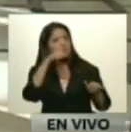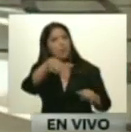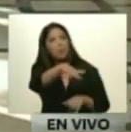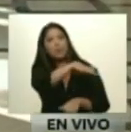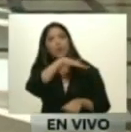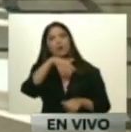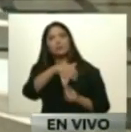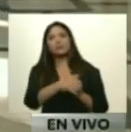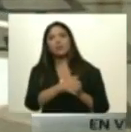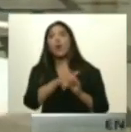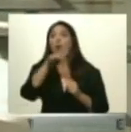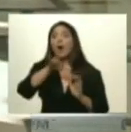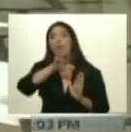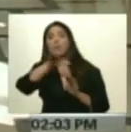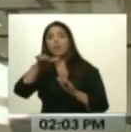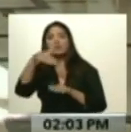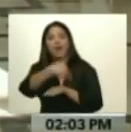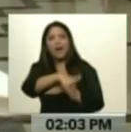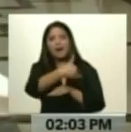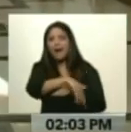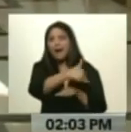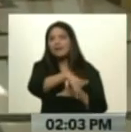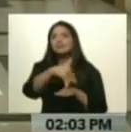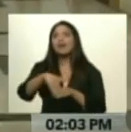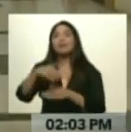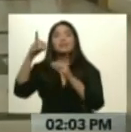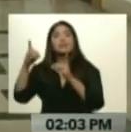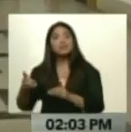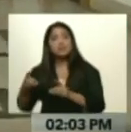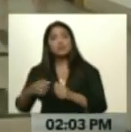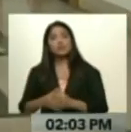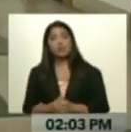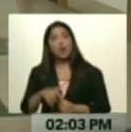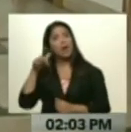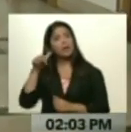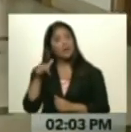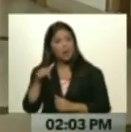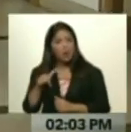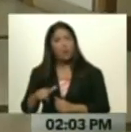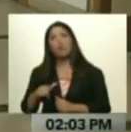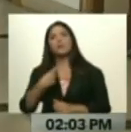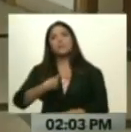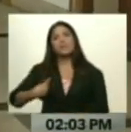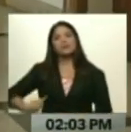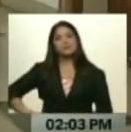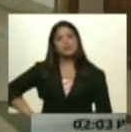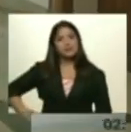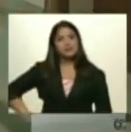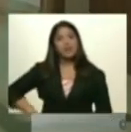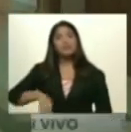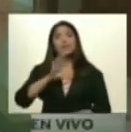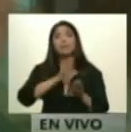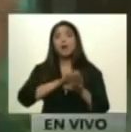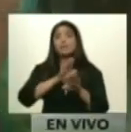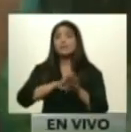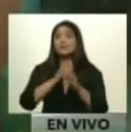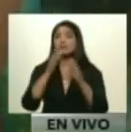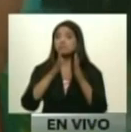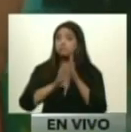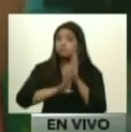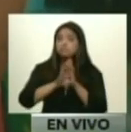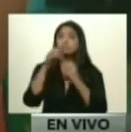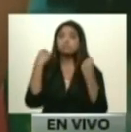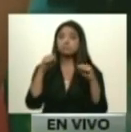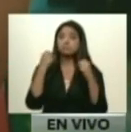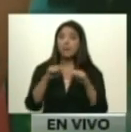que viene apoyando desde las calles estas acciones que va a asumir el primer mandatario nacional el día de hoy para seguirle